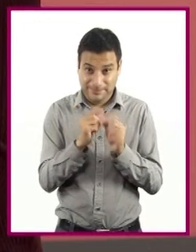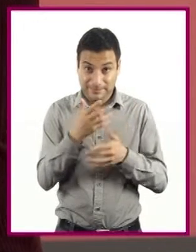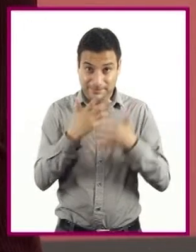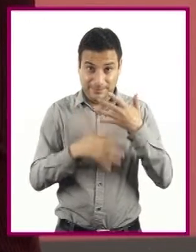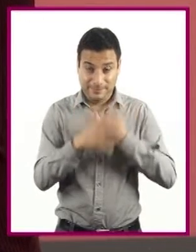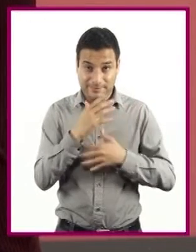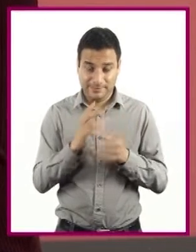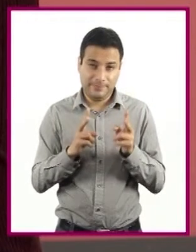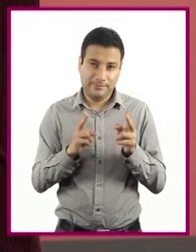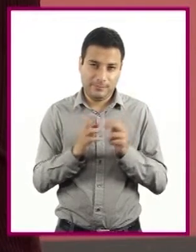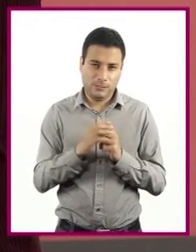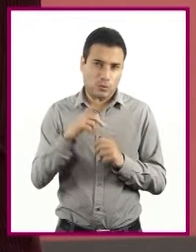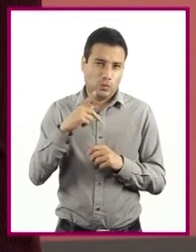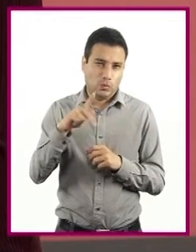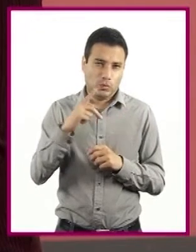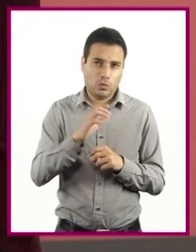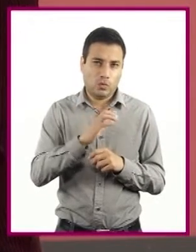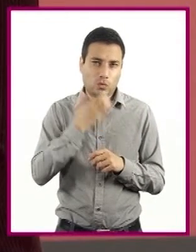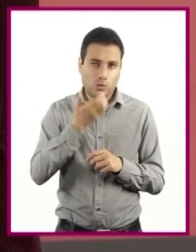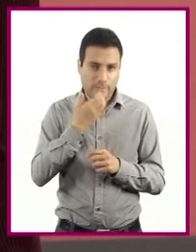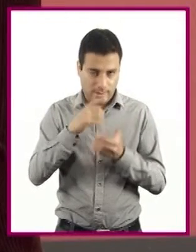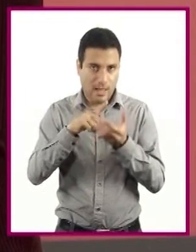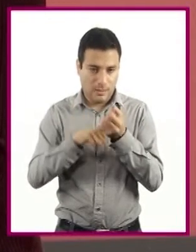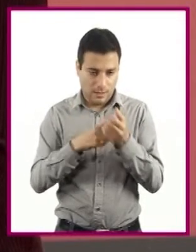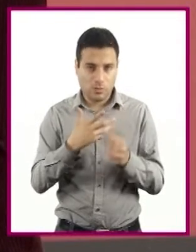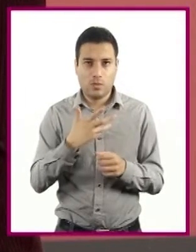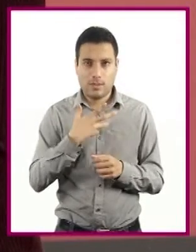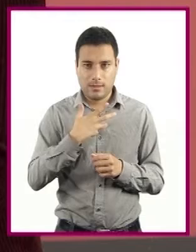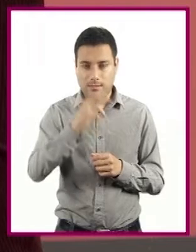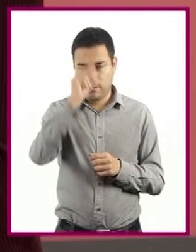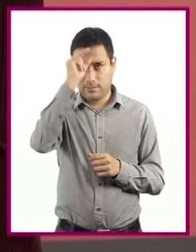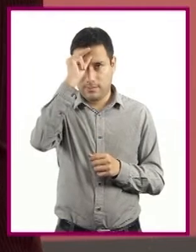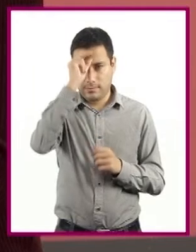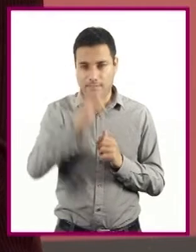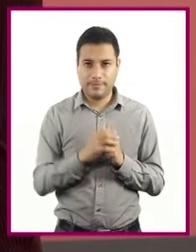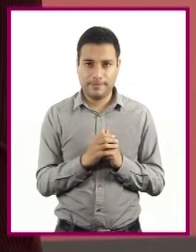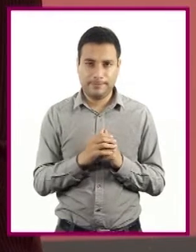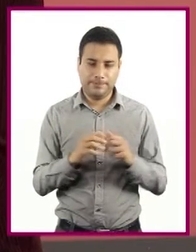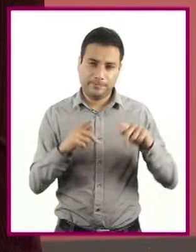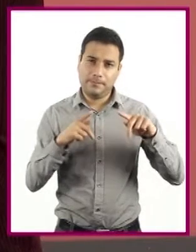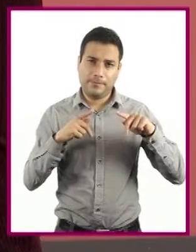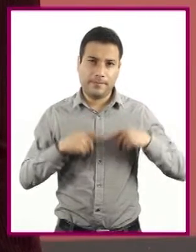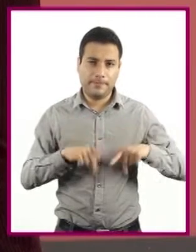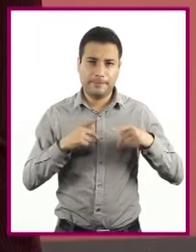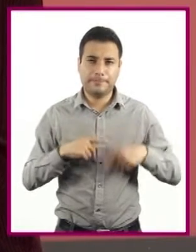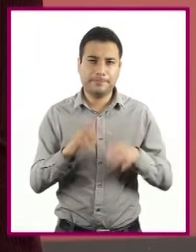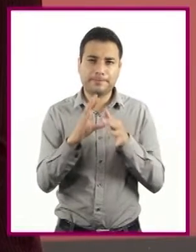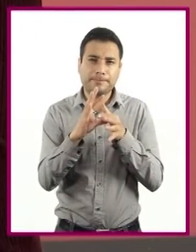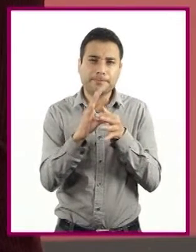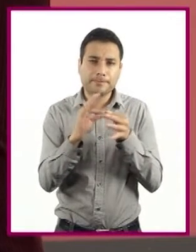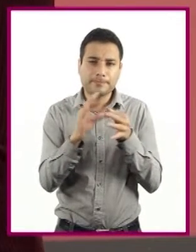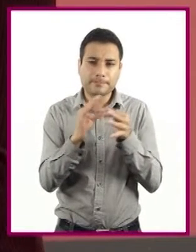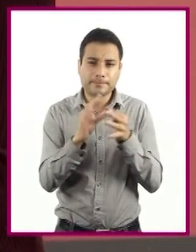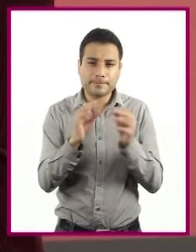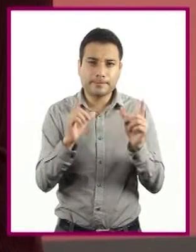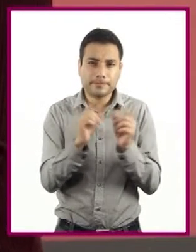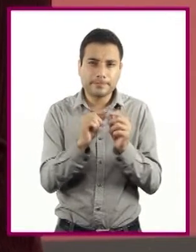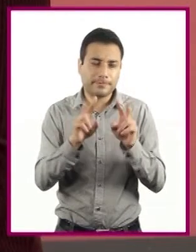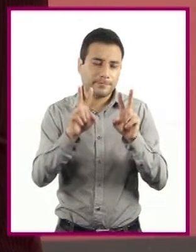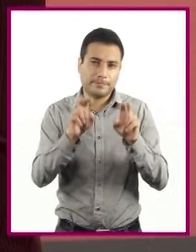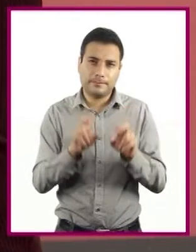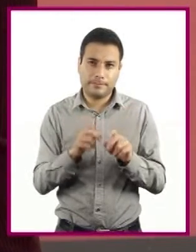de carácter popular. Estas breves frases suelen ser pequeñas cápsulas que resumen reflexiones de muy diversa